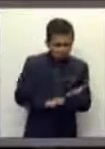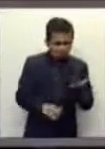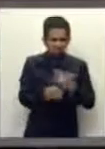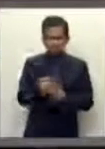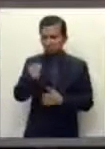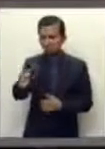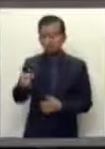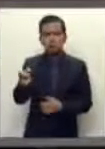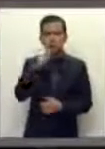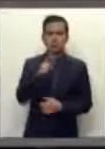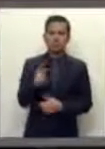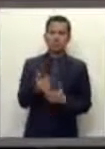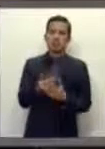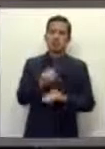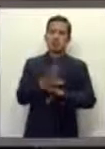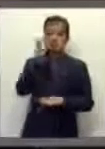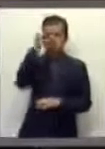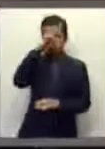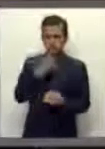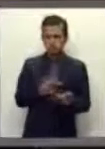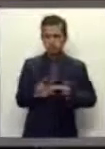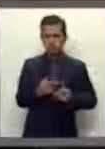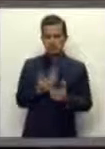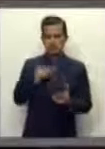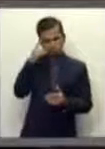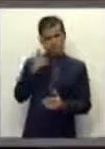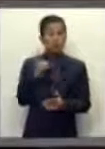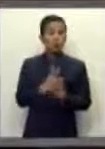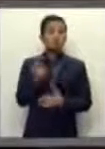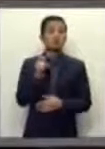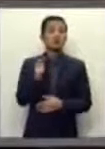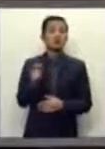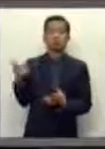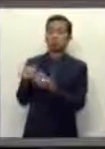todo preparación institucional, solo ser cercano al presidente,